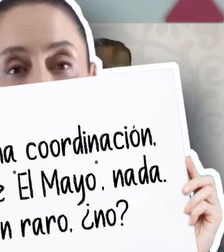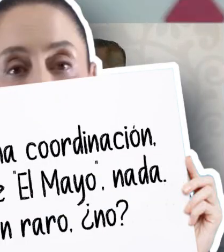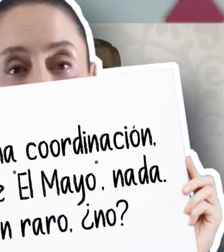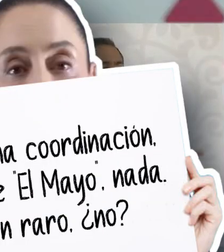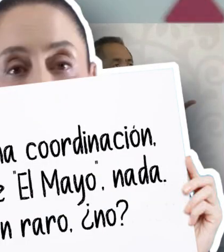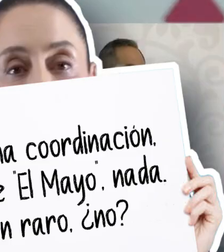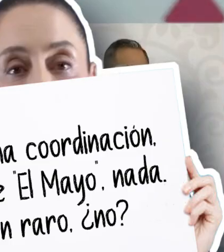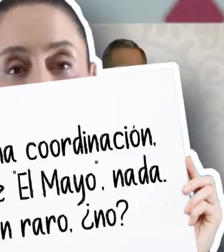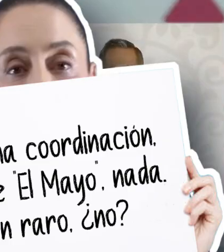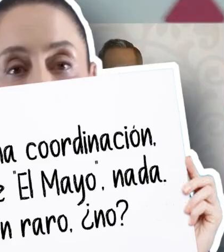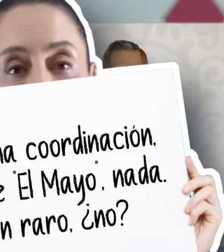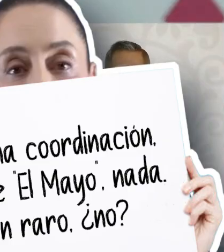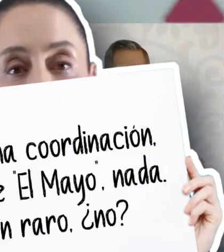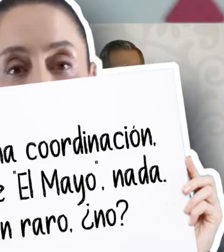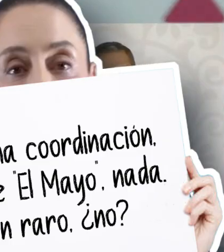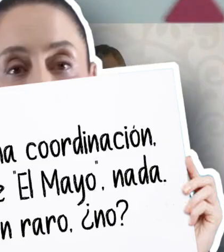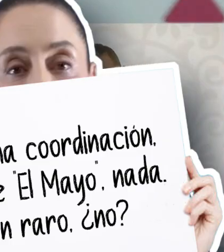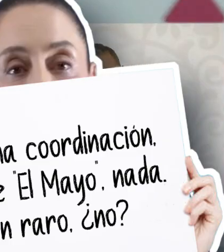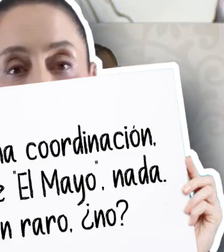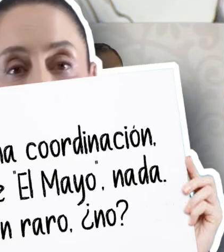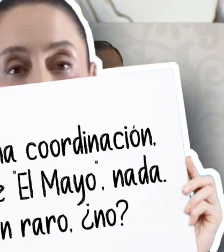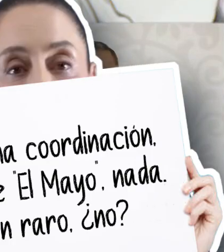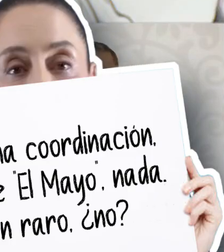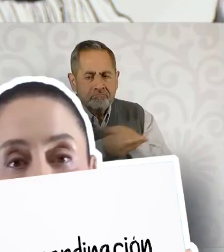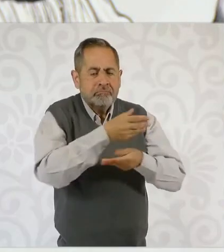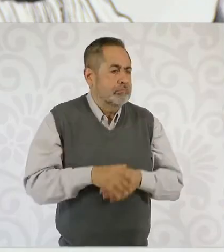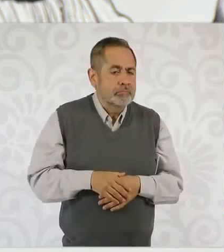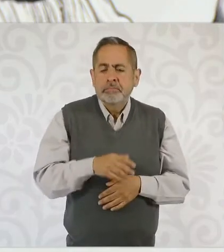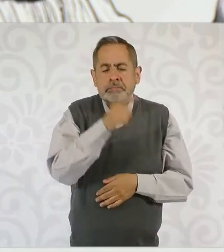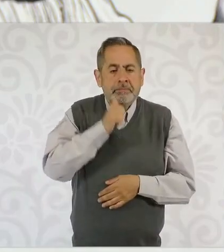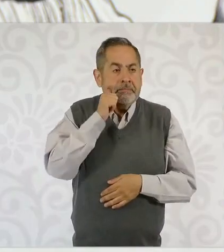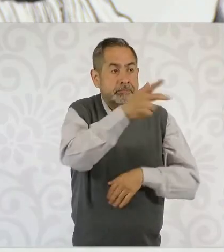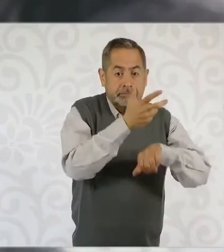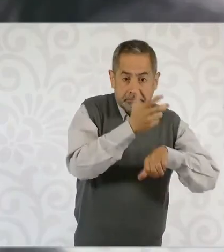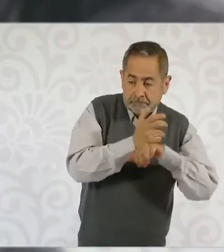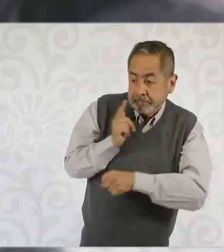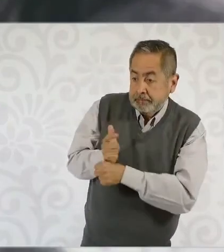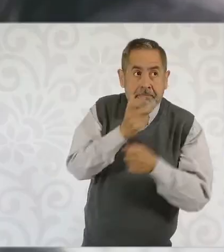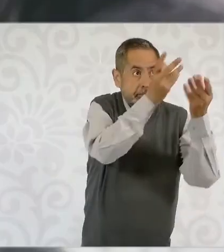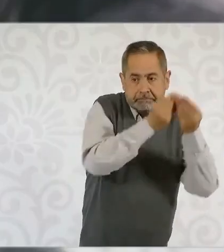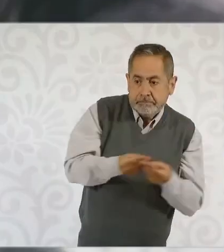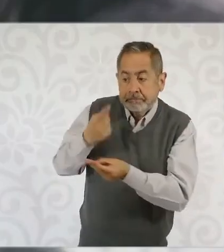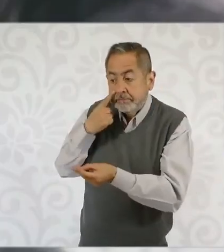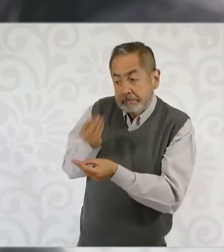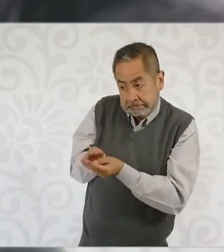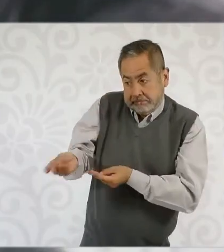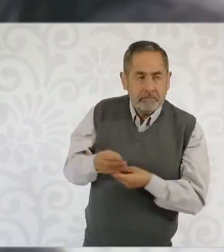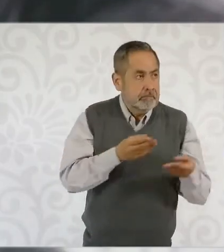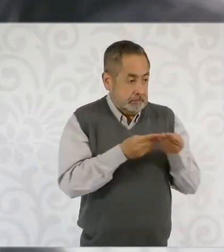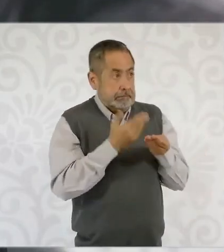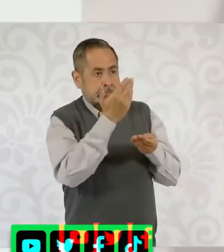del gobierno de los Estados Unidos. Si hay información que tiene Estados Unidos relativa a nuestro país, pues que se comparta, se coordine para